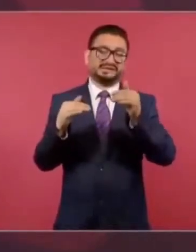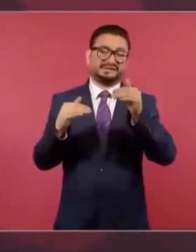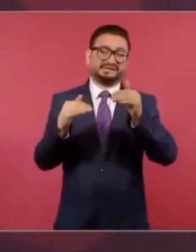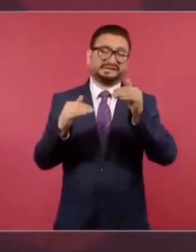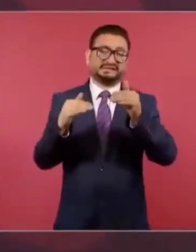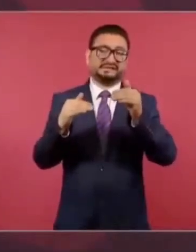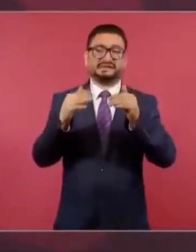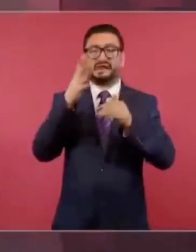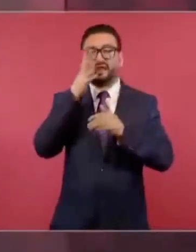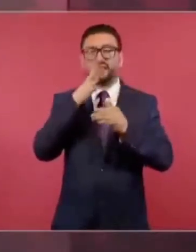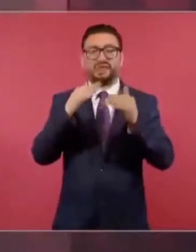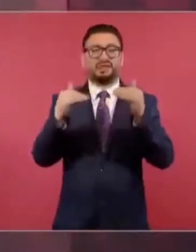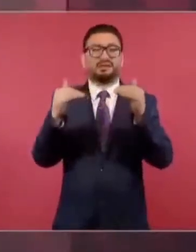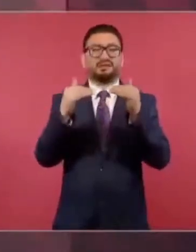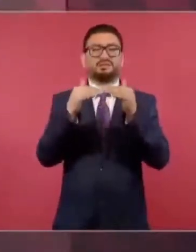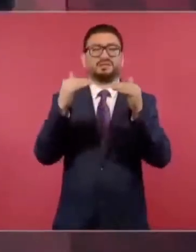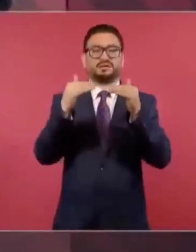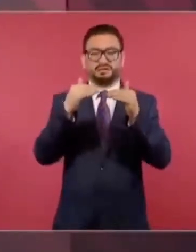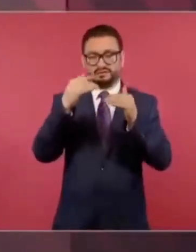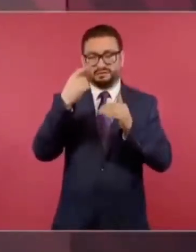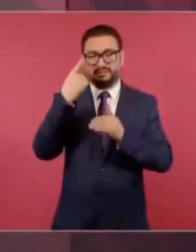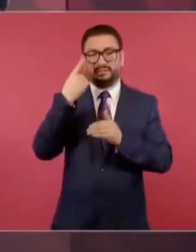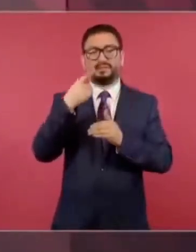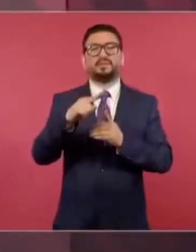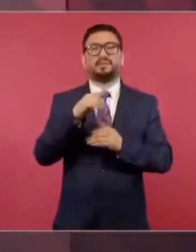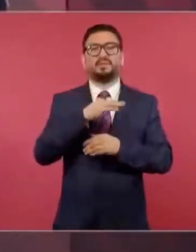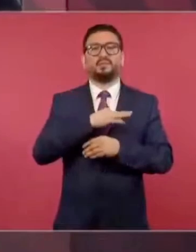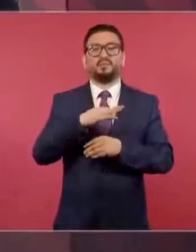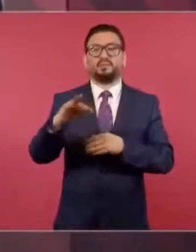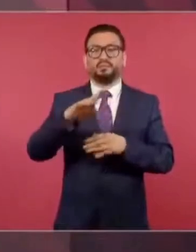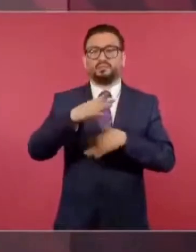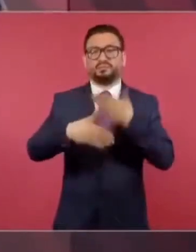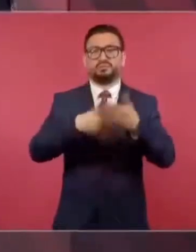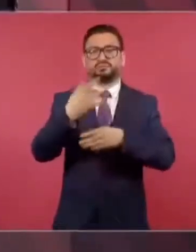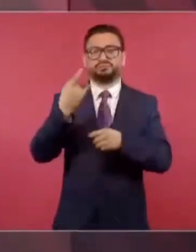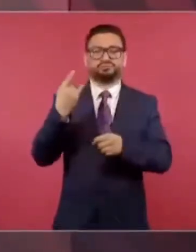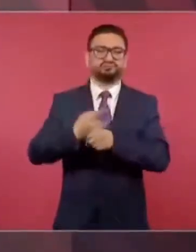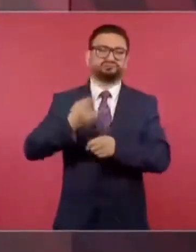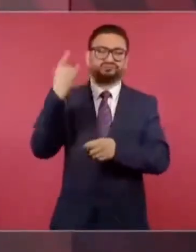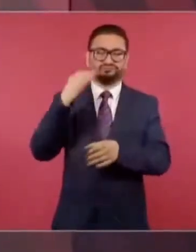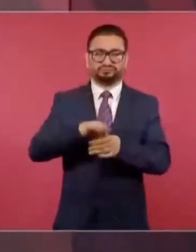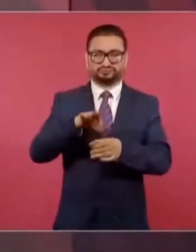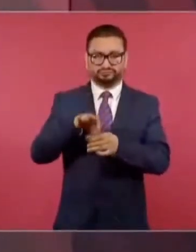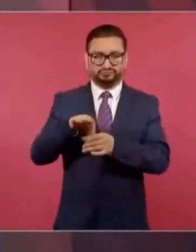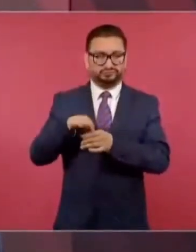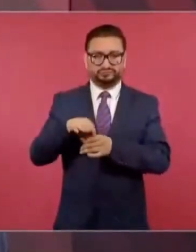empate para poder llevar a cabo el fraude electoral.